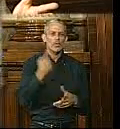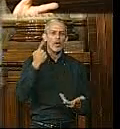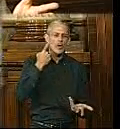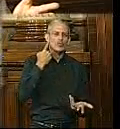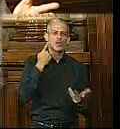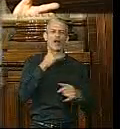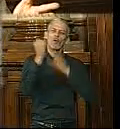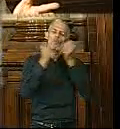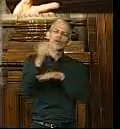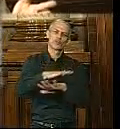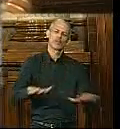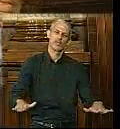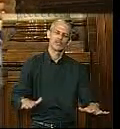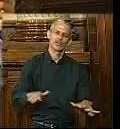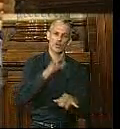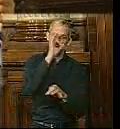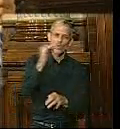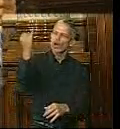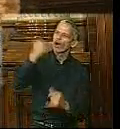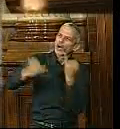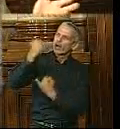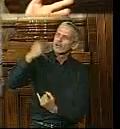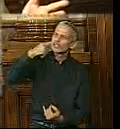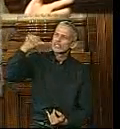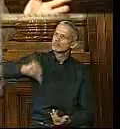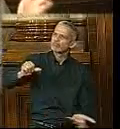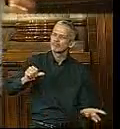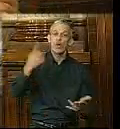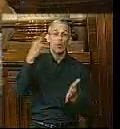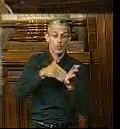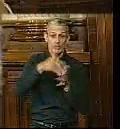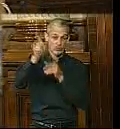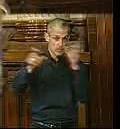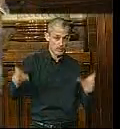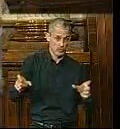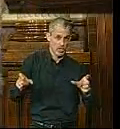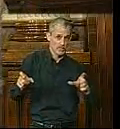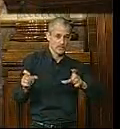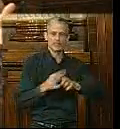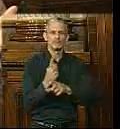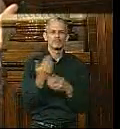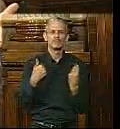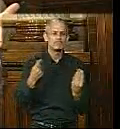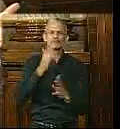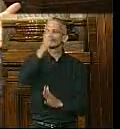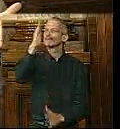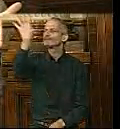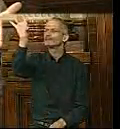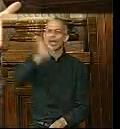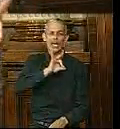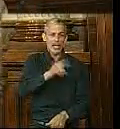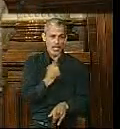cuentos infantiles, donde 1 millón de personas no pudieron elegir qué cuentos